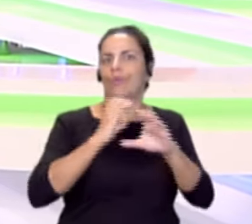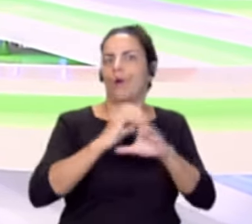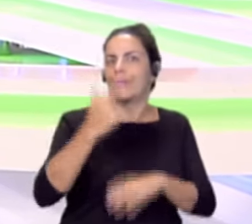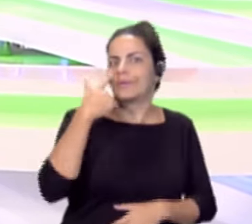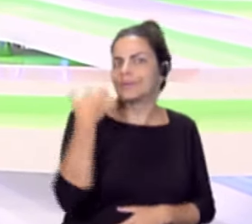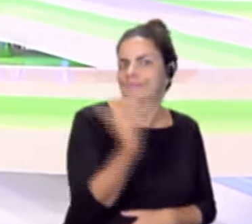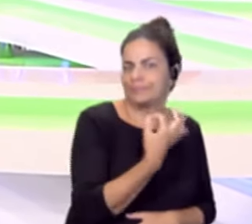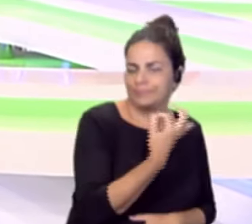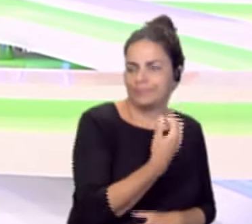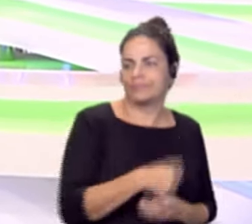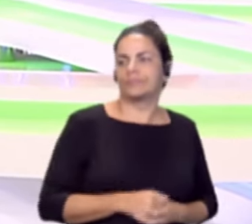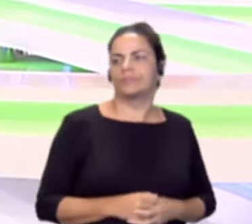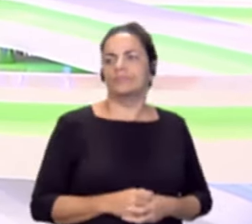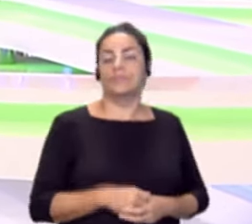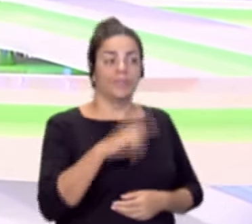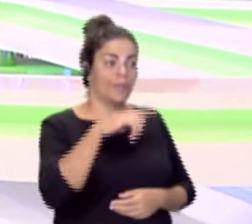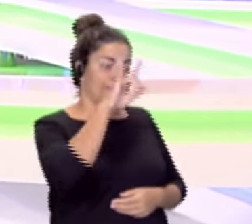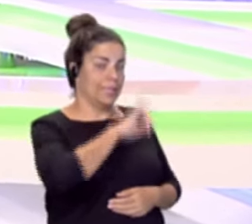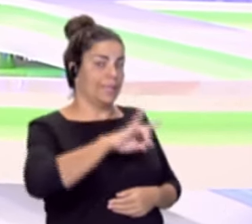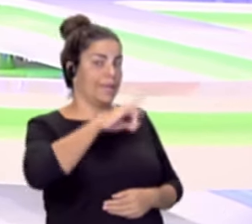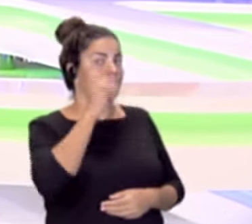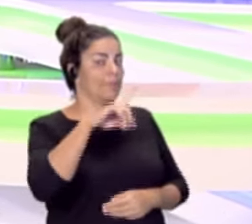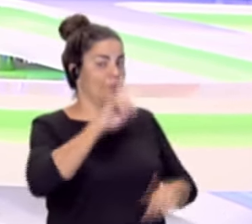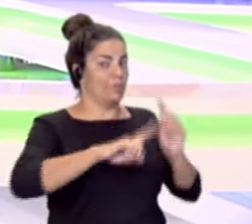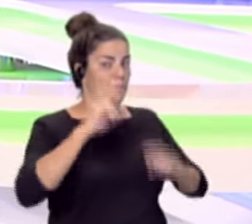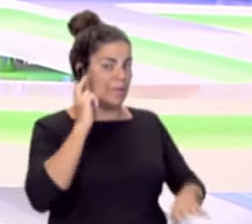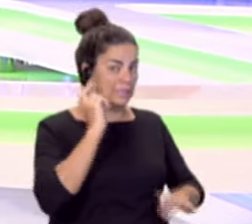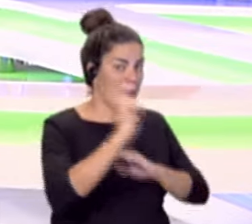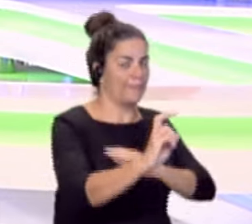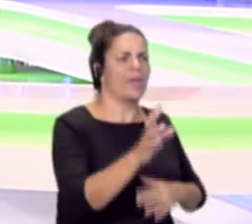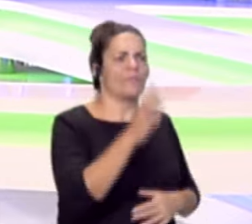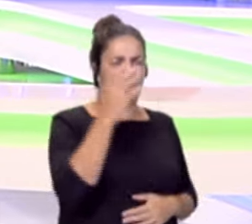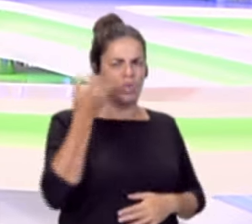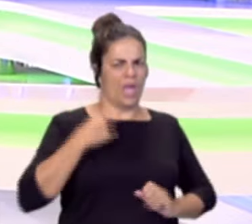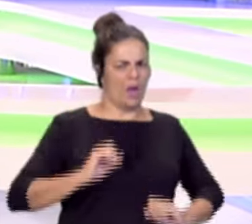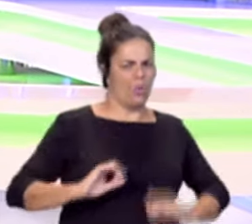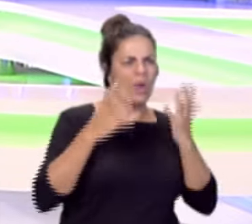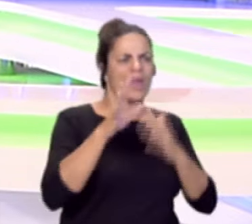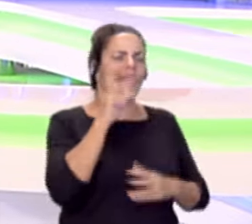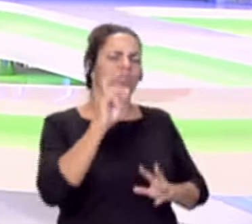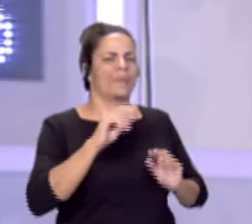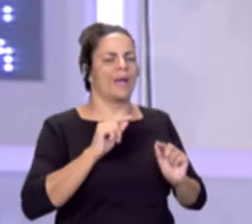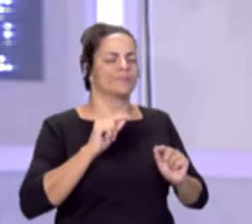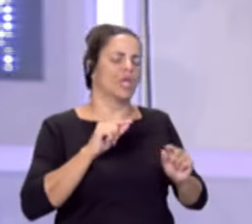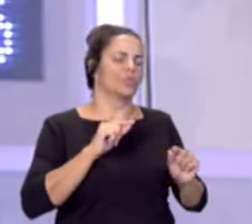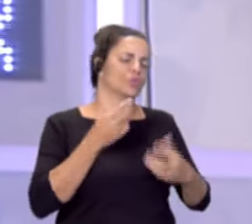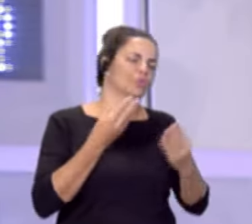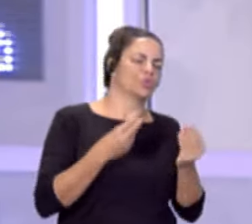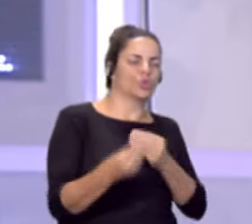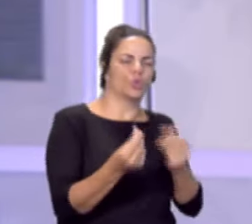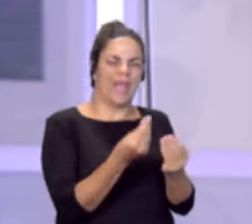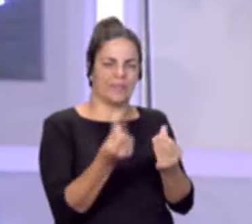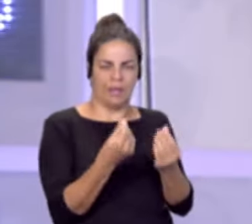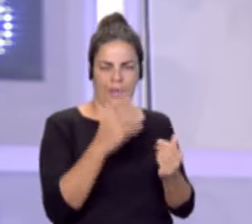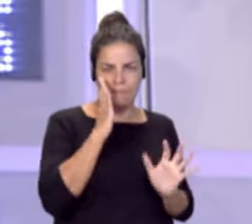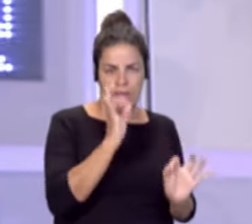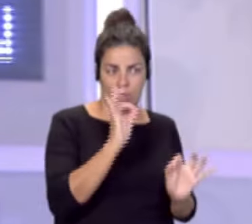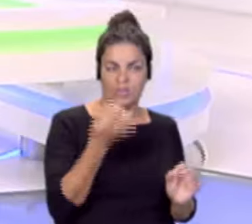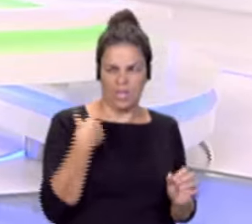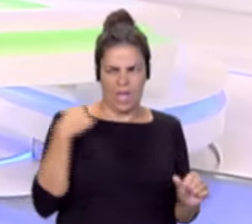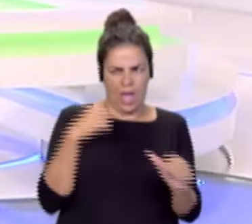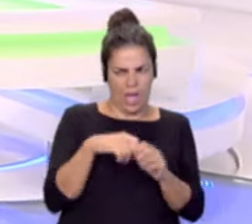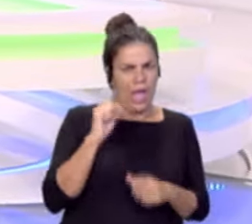en Canarias nos encontramos también con el problema del tranvía. Llevan en huelga y por sustancias peligrosas también. Bueno, es decir, y llevan ya, ¿cuánto tiempo? Un par de años.